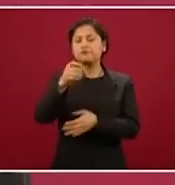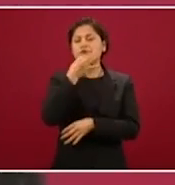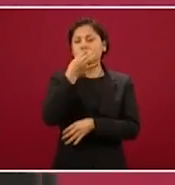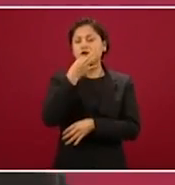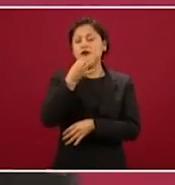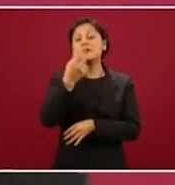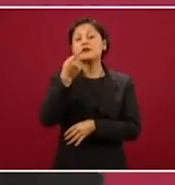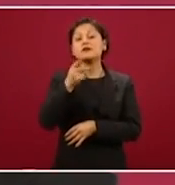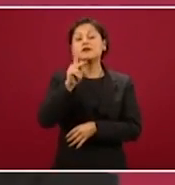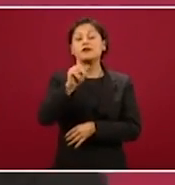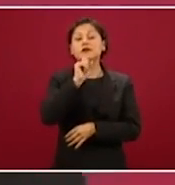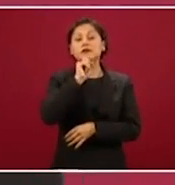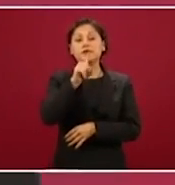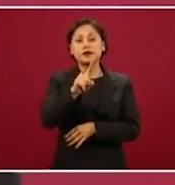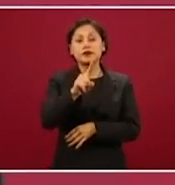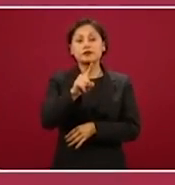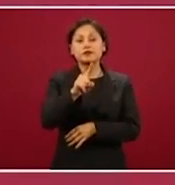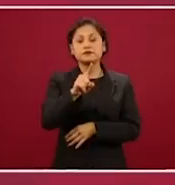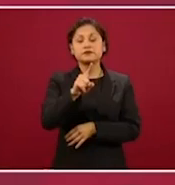la posibilidad,